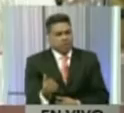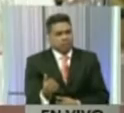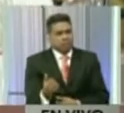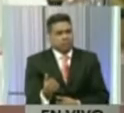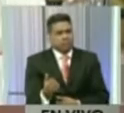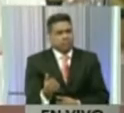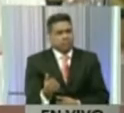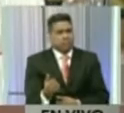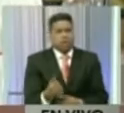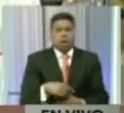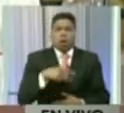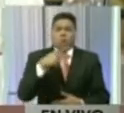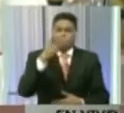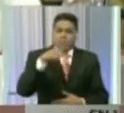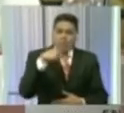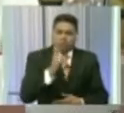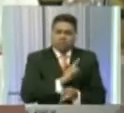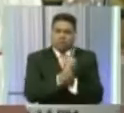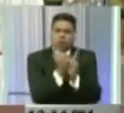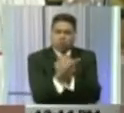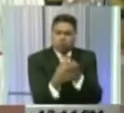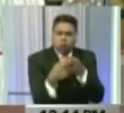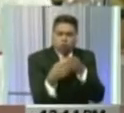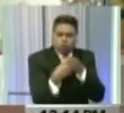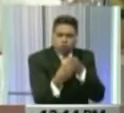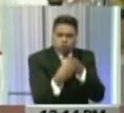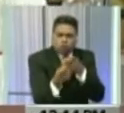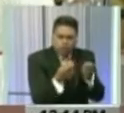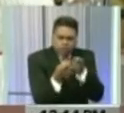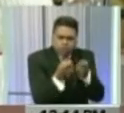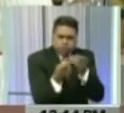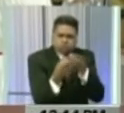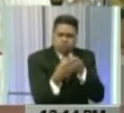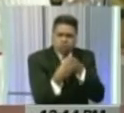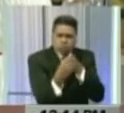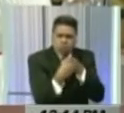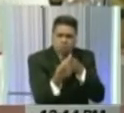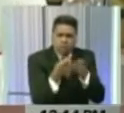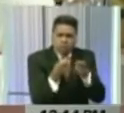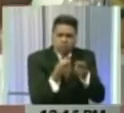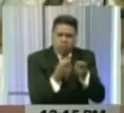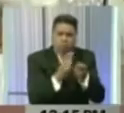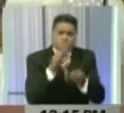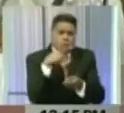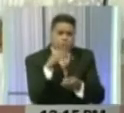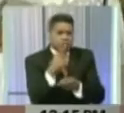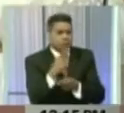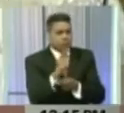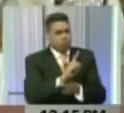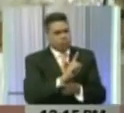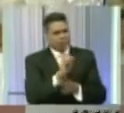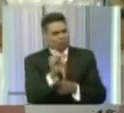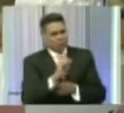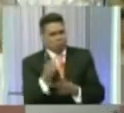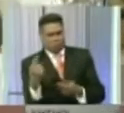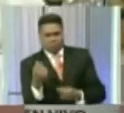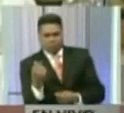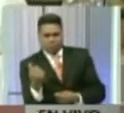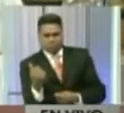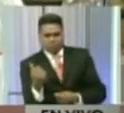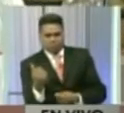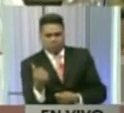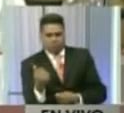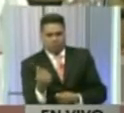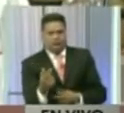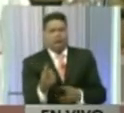Nace como una medida política. Aquí el control de cambio no nace porque Chávez quería tener el control de cambio. Es que si Chávez no aplica el control de cambio, nos tumban.